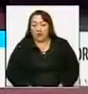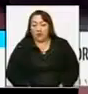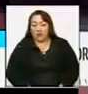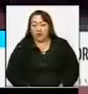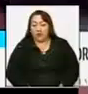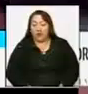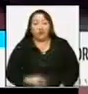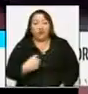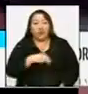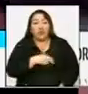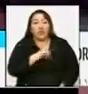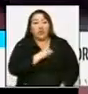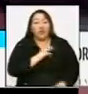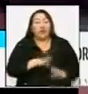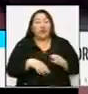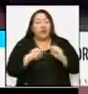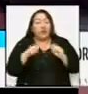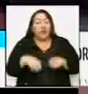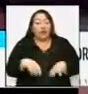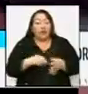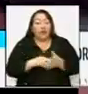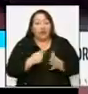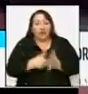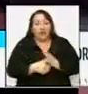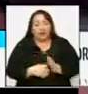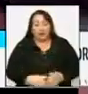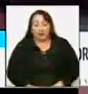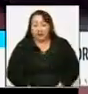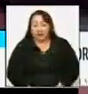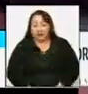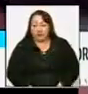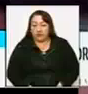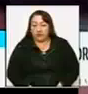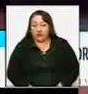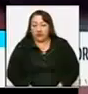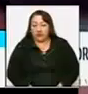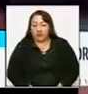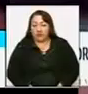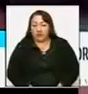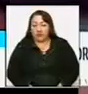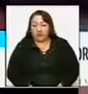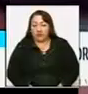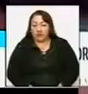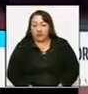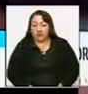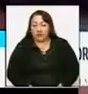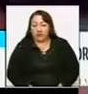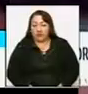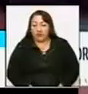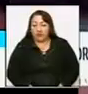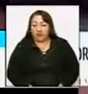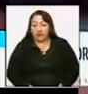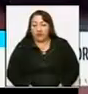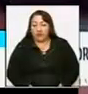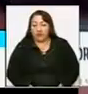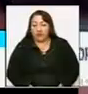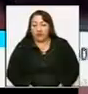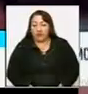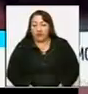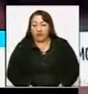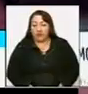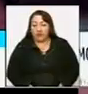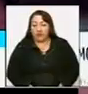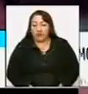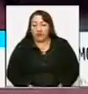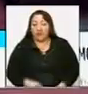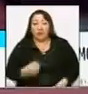como para prestarse que por una renuncia por el DNI. Lo que yo sí creo, es un tema de principio, si un partido te